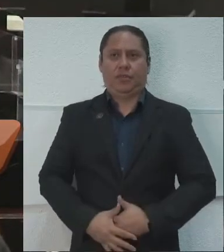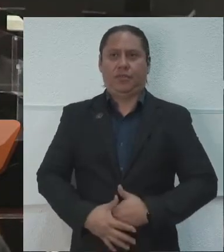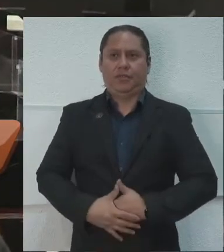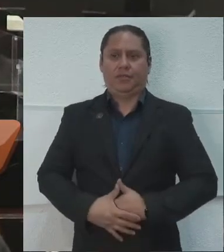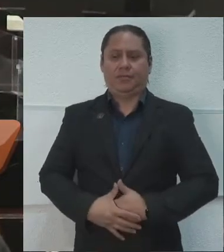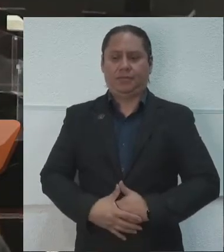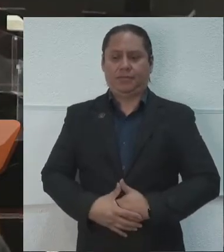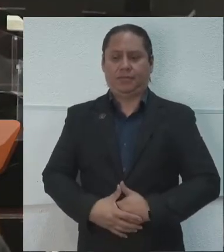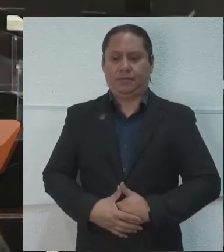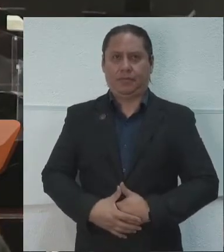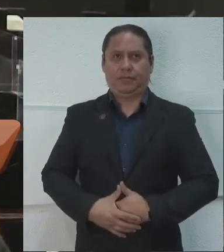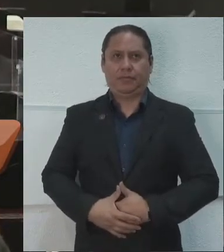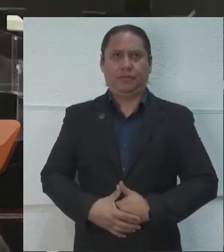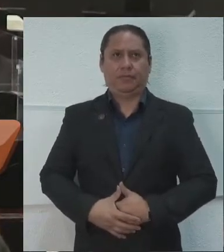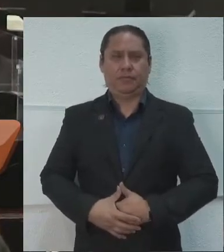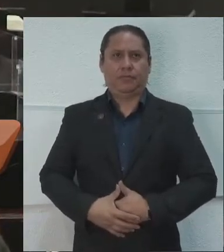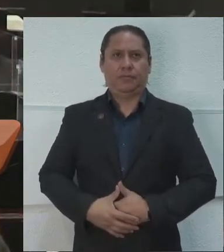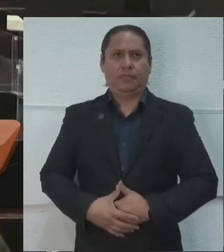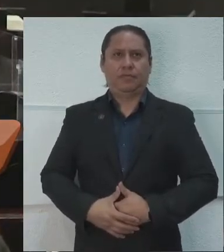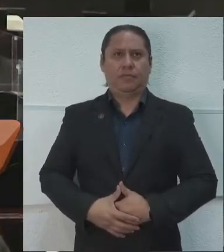voto.